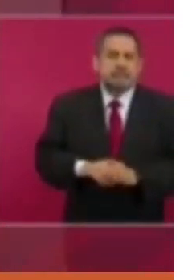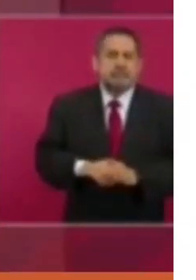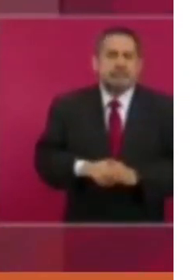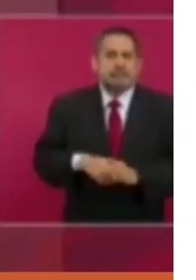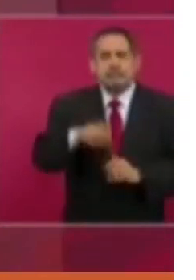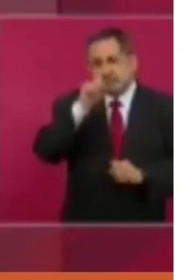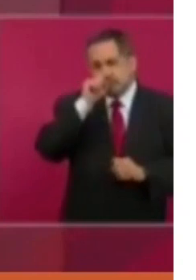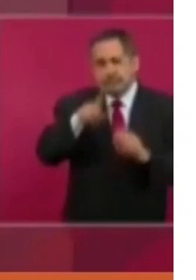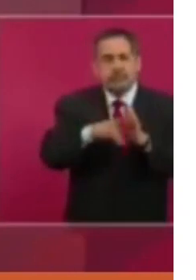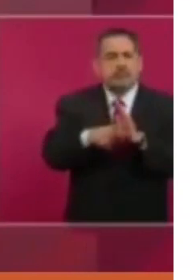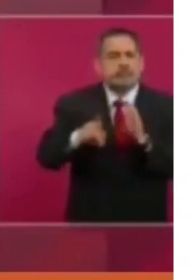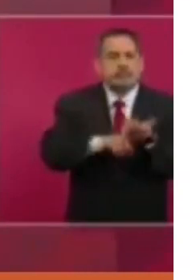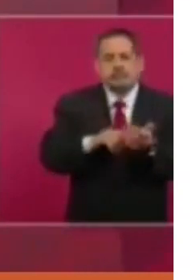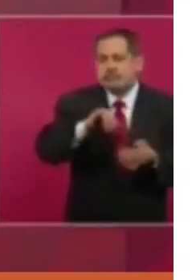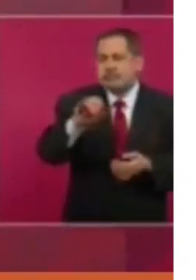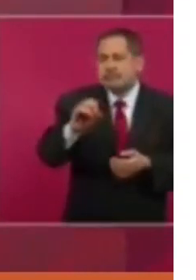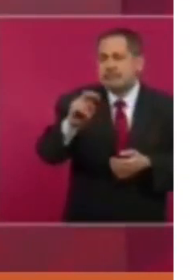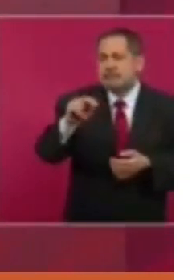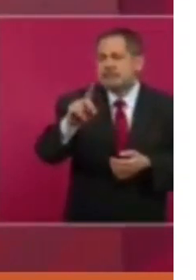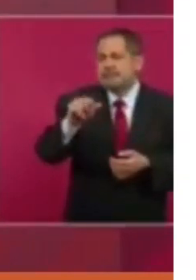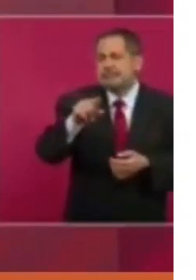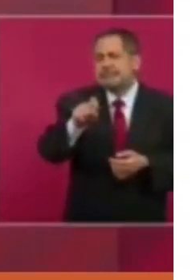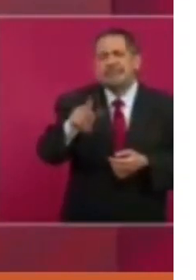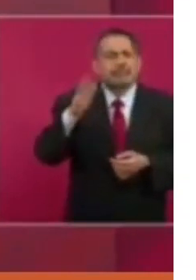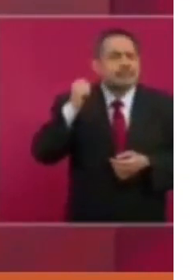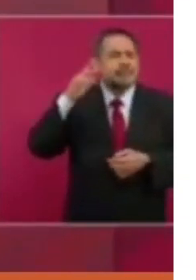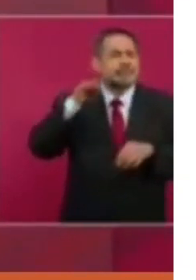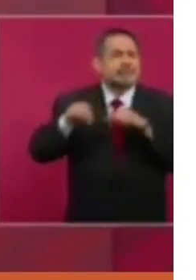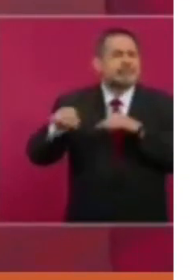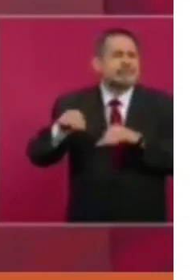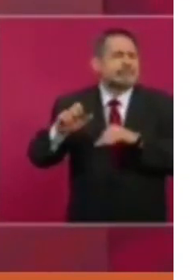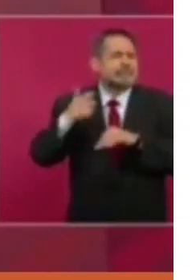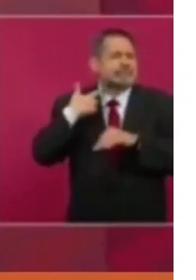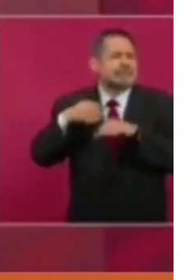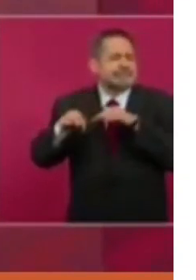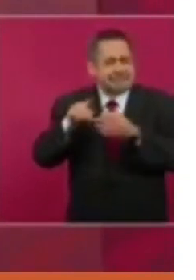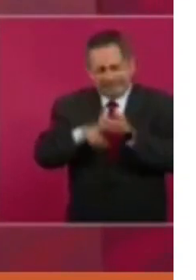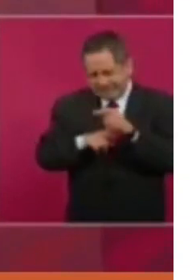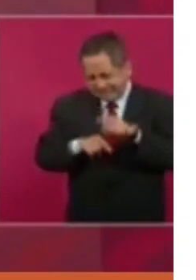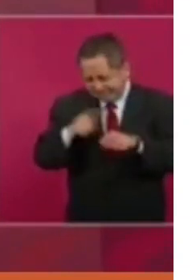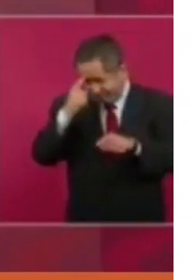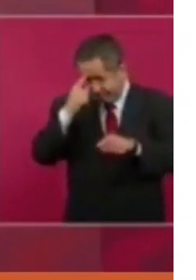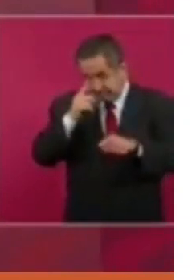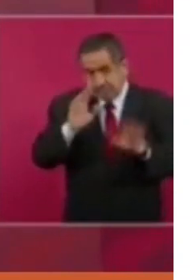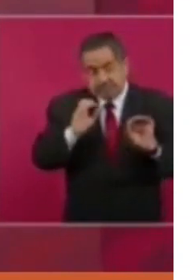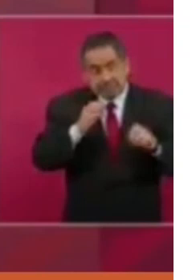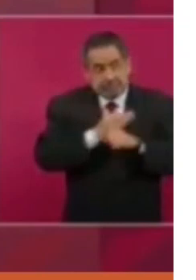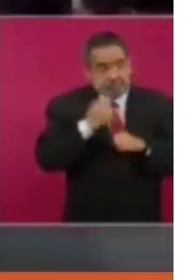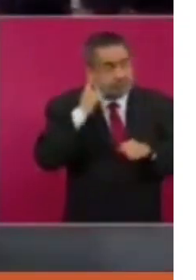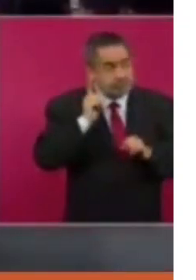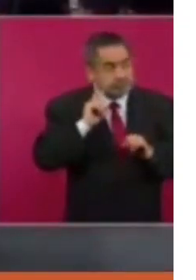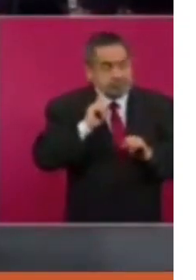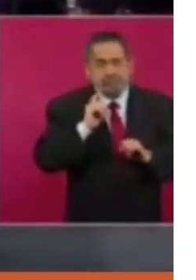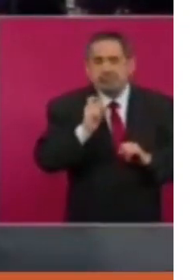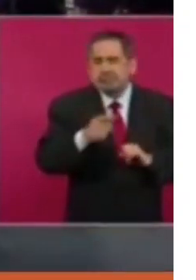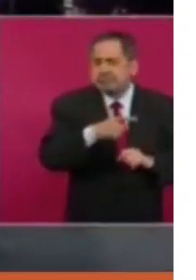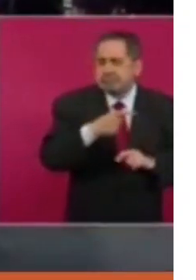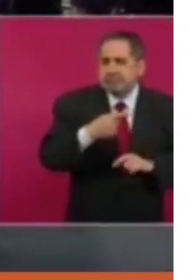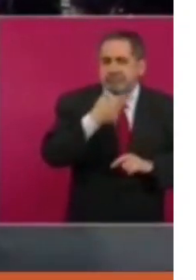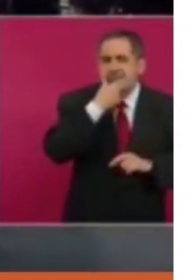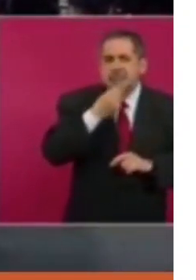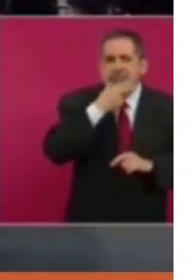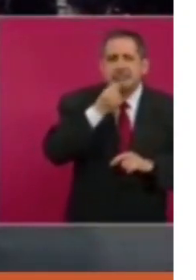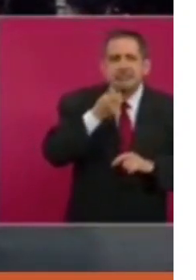Y de la jornada salió este, ya no lo he escuchado mucho,